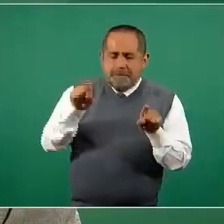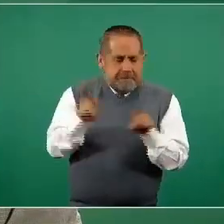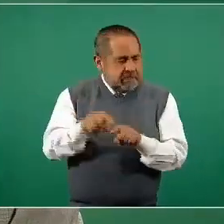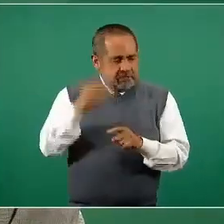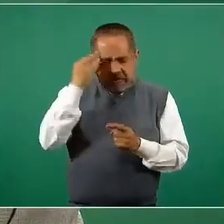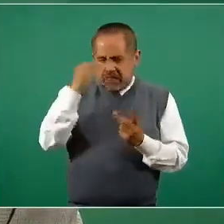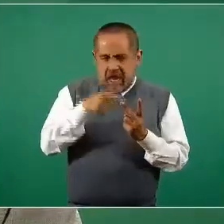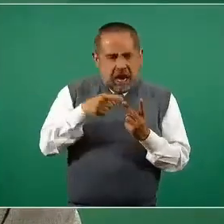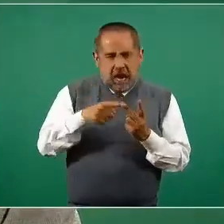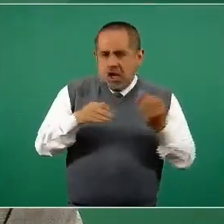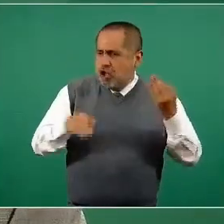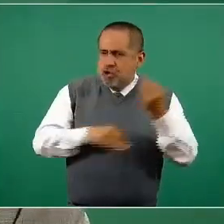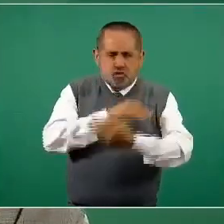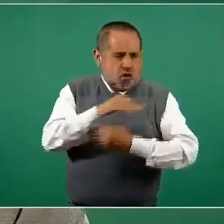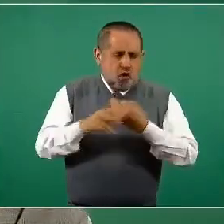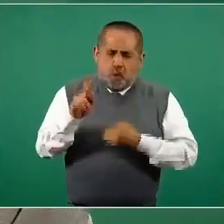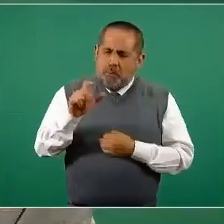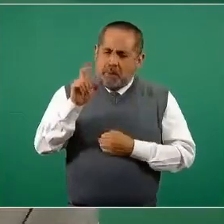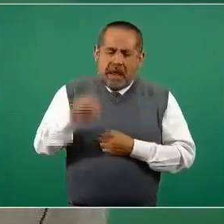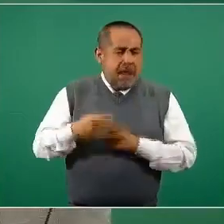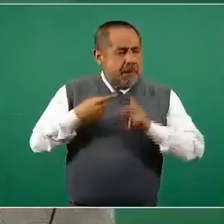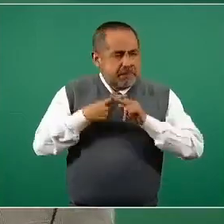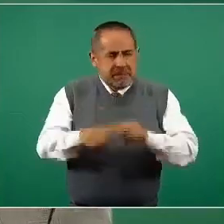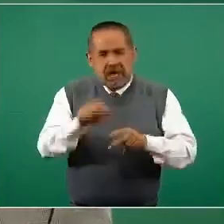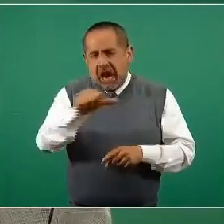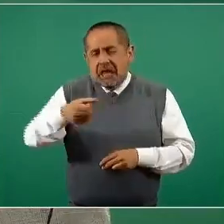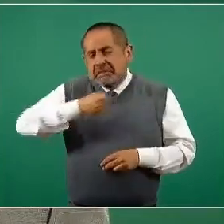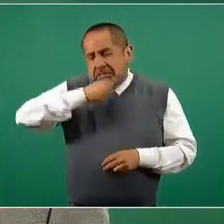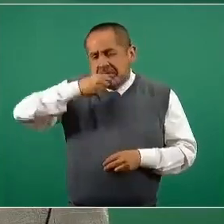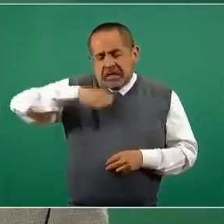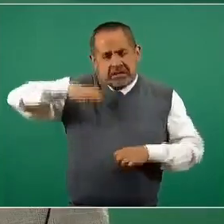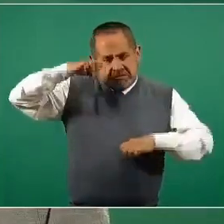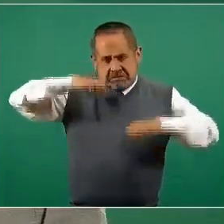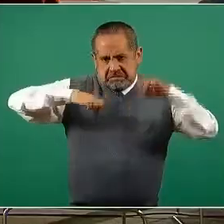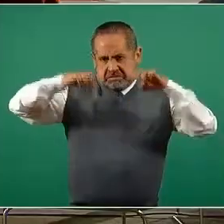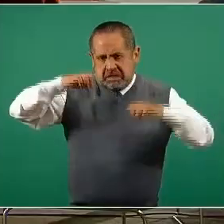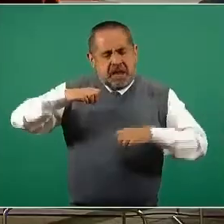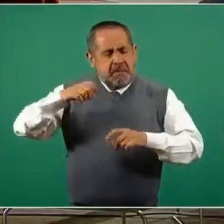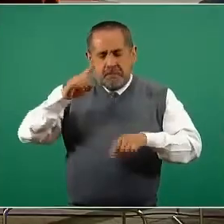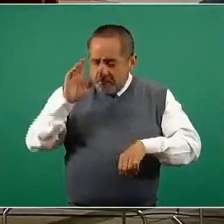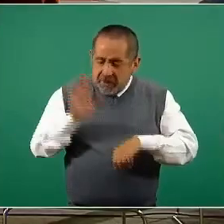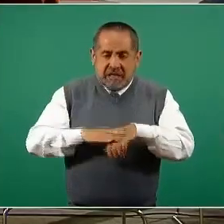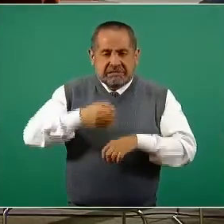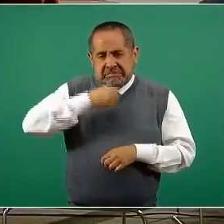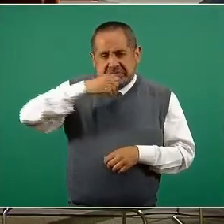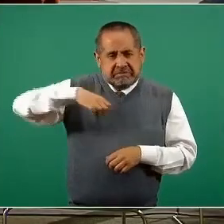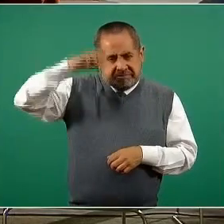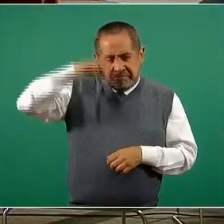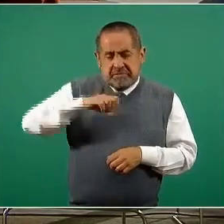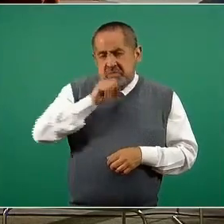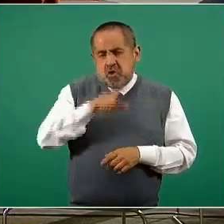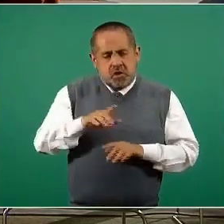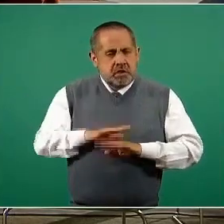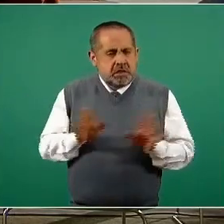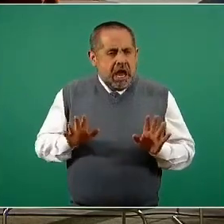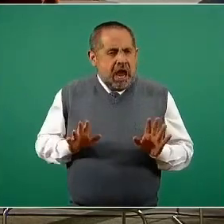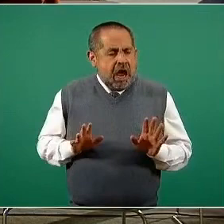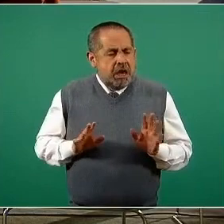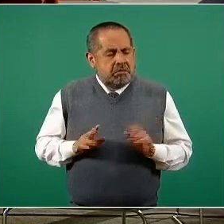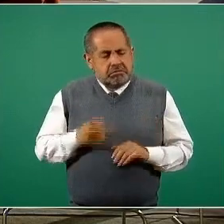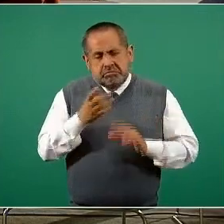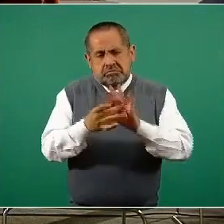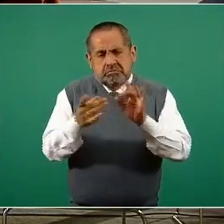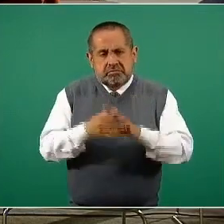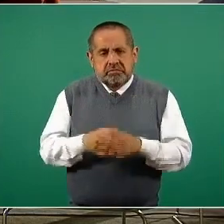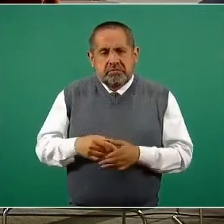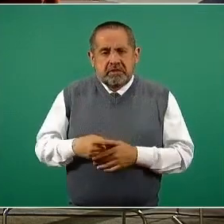criterio que tenemos para todo el plan nacional, empezar con las personas adultas más mayores, y ya hemos comentado que